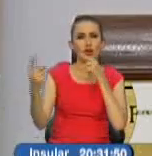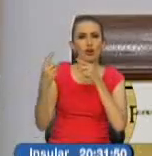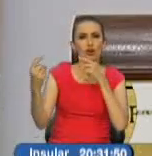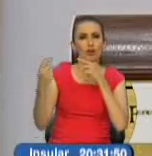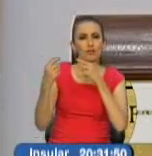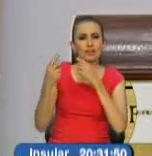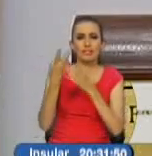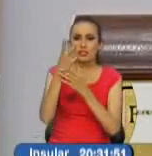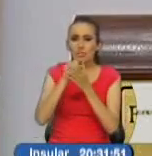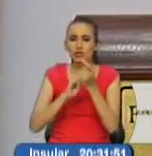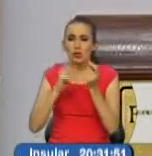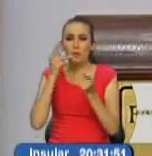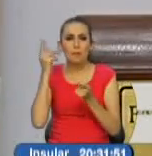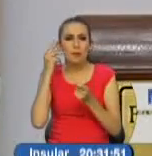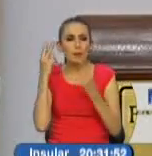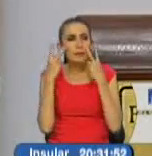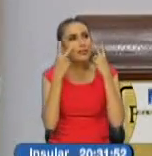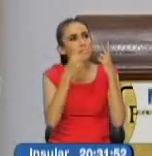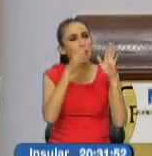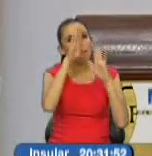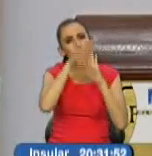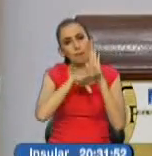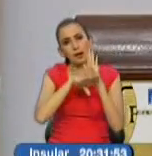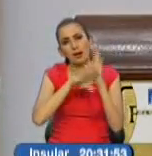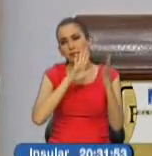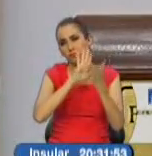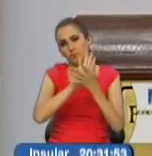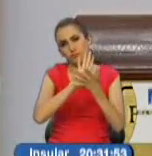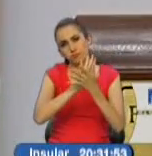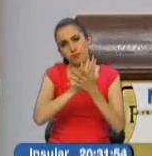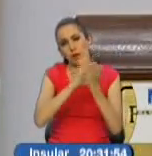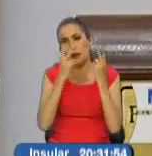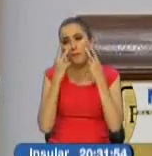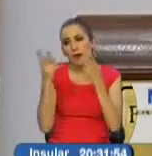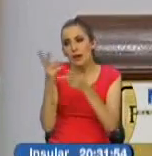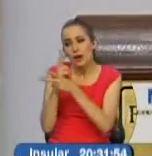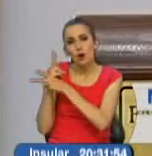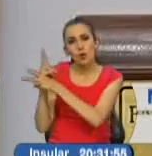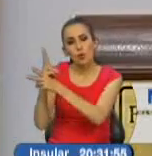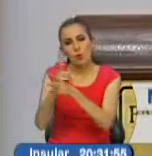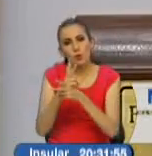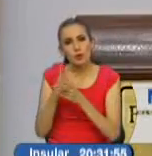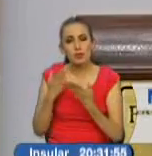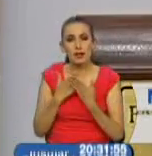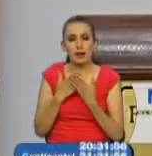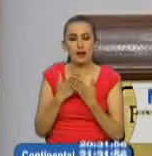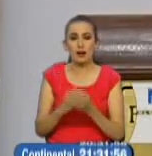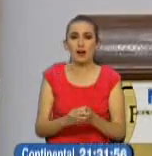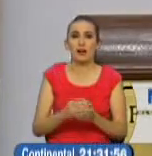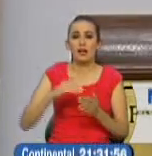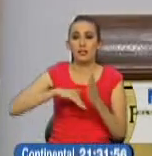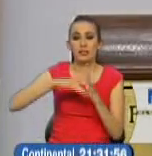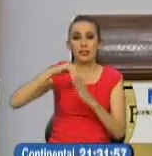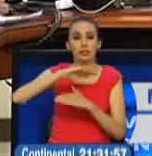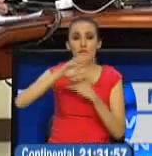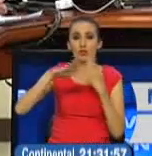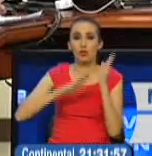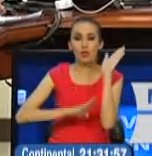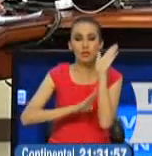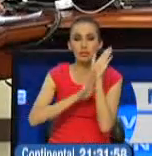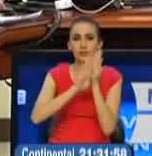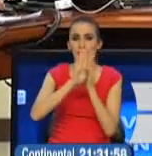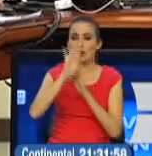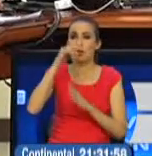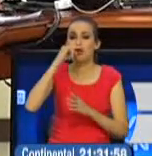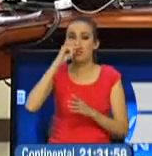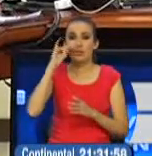las parejas, tiene que bajar de tono para prever el bien superior de los niños. La